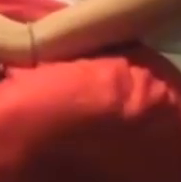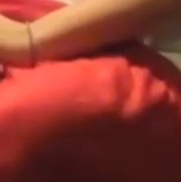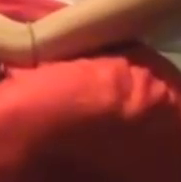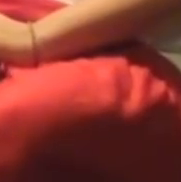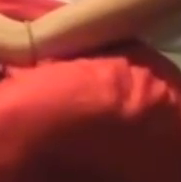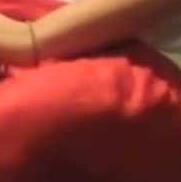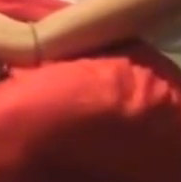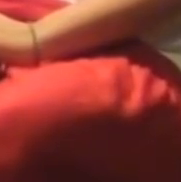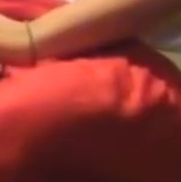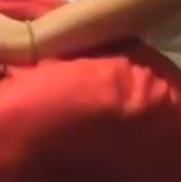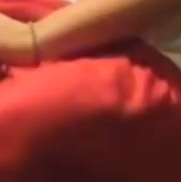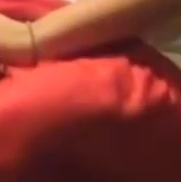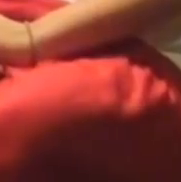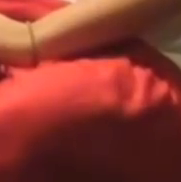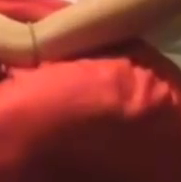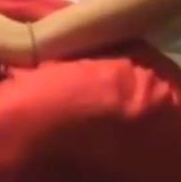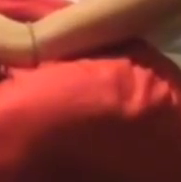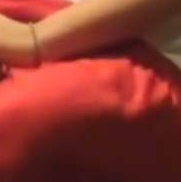seis años